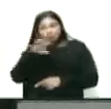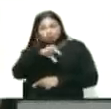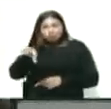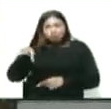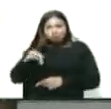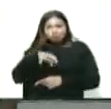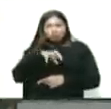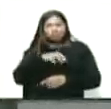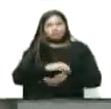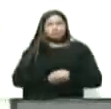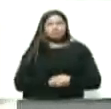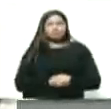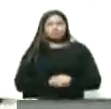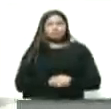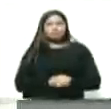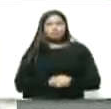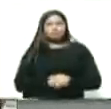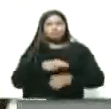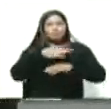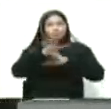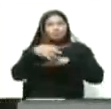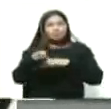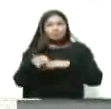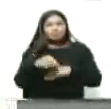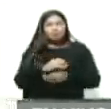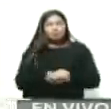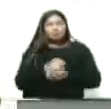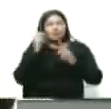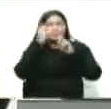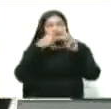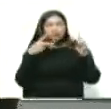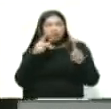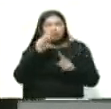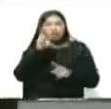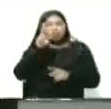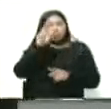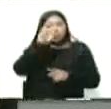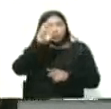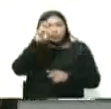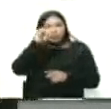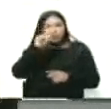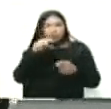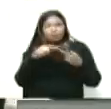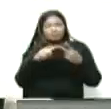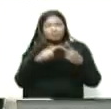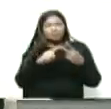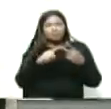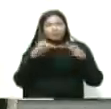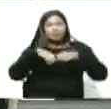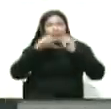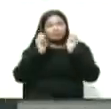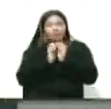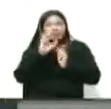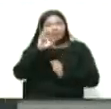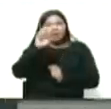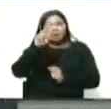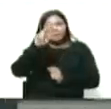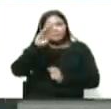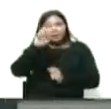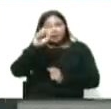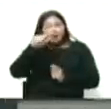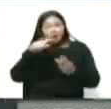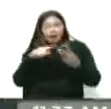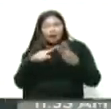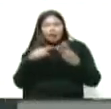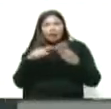rápidamente. En el municipio Atures de Amazonas, en el municipio Carvajal de Anzoátegui, el municipio Buruaca